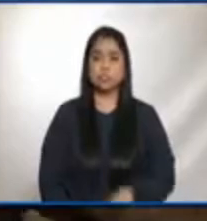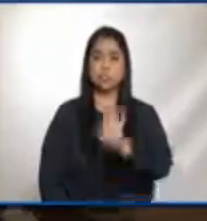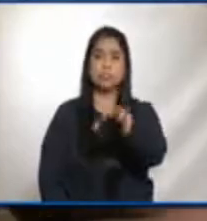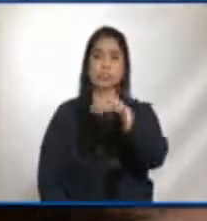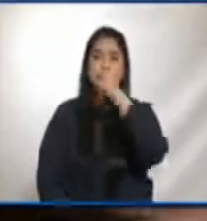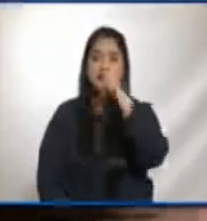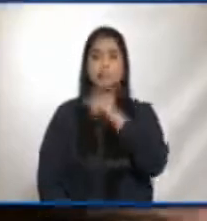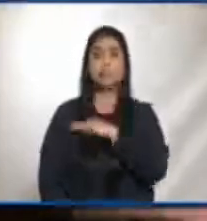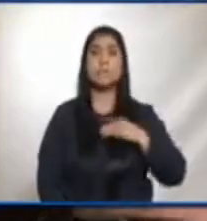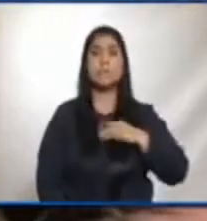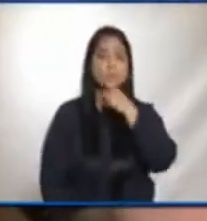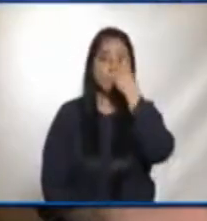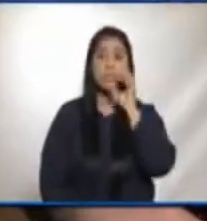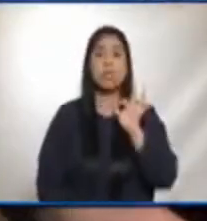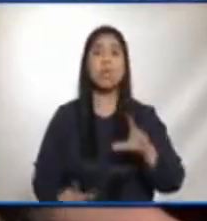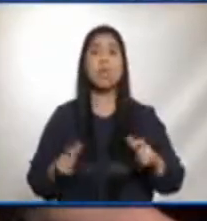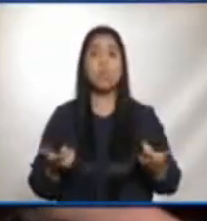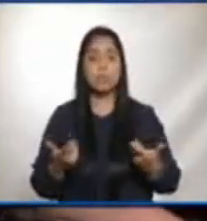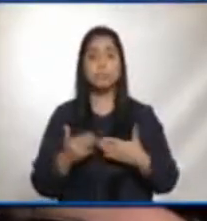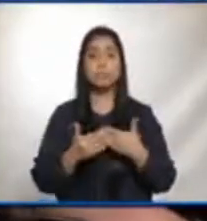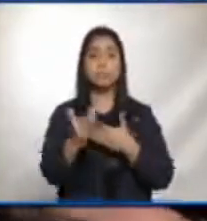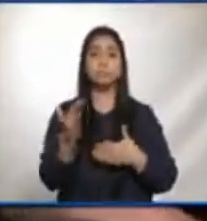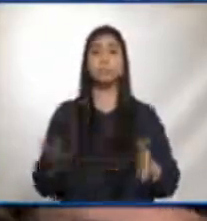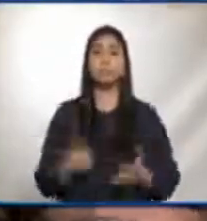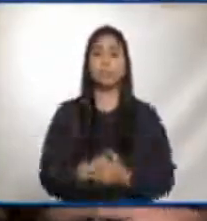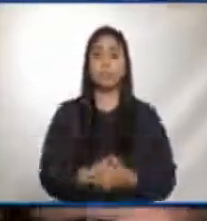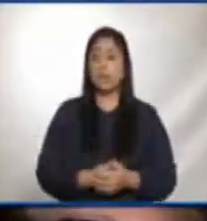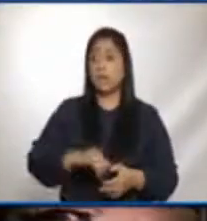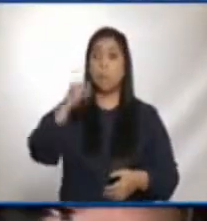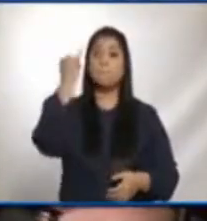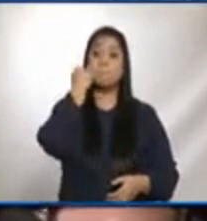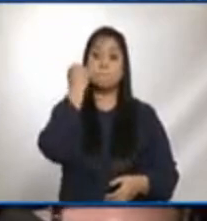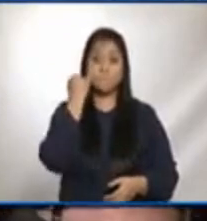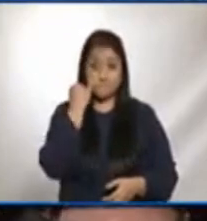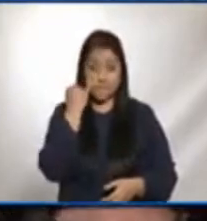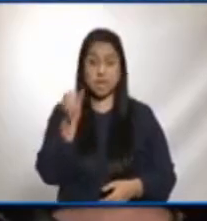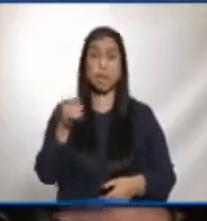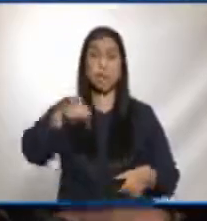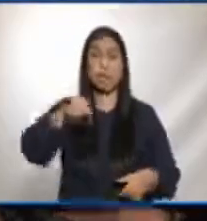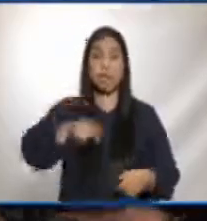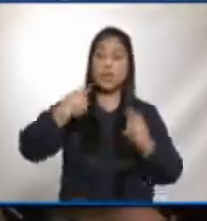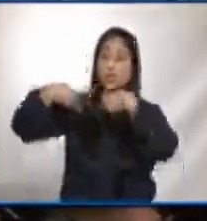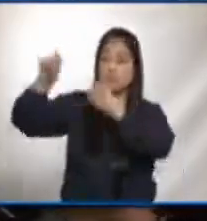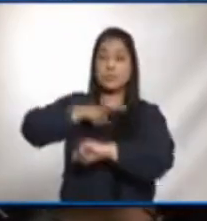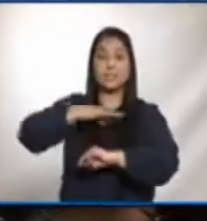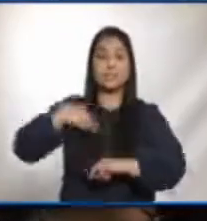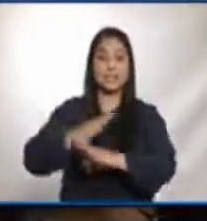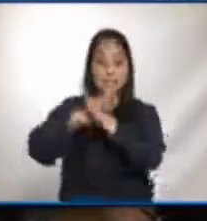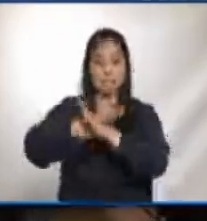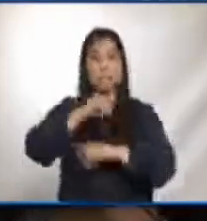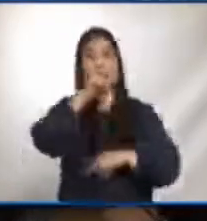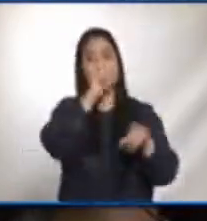trabajo? ¿Cómo marcha? Va bien, todos los miércoles, 2 ministerios. Hoy en la mañana estuvimos en el Ministerio de la Defensa, en el Ministerio de